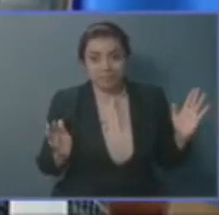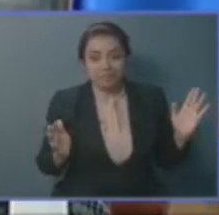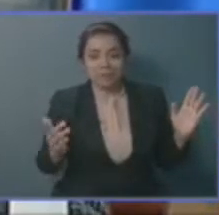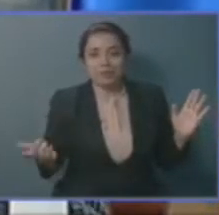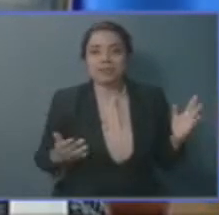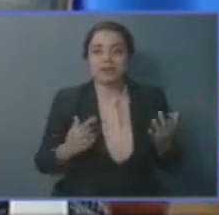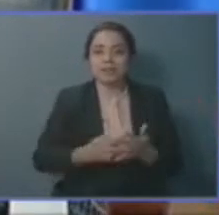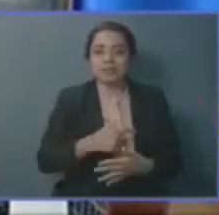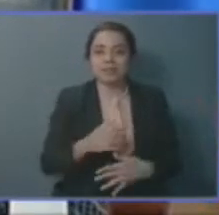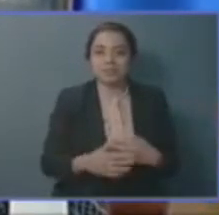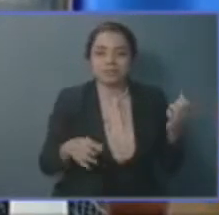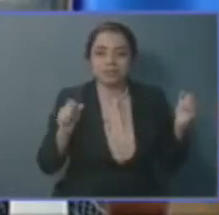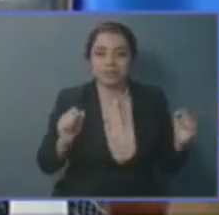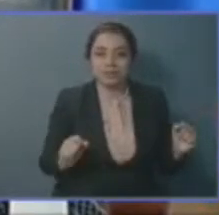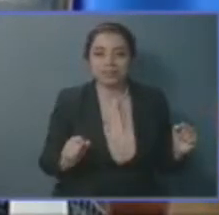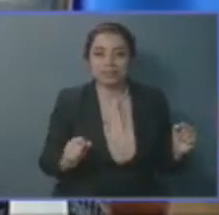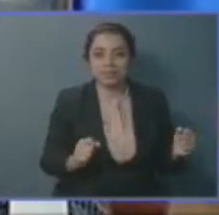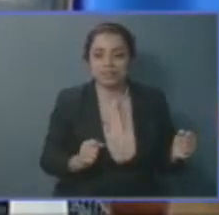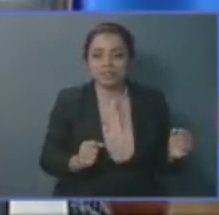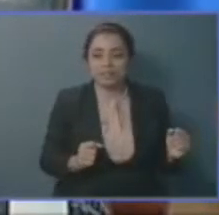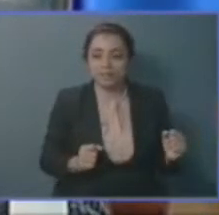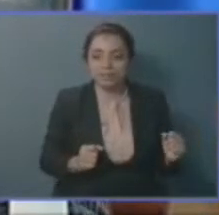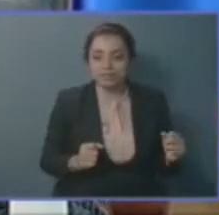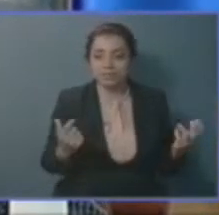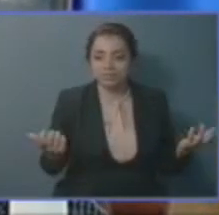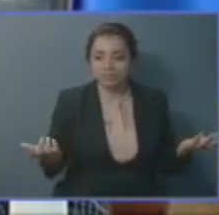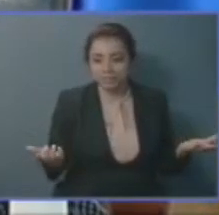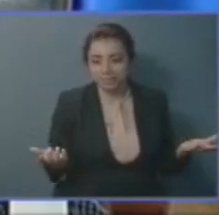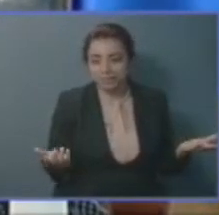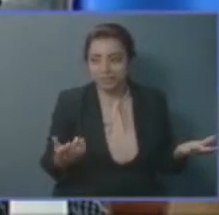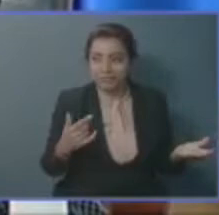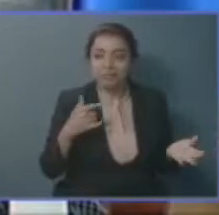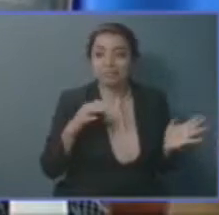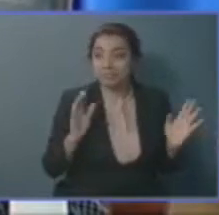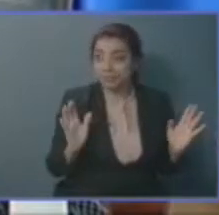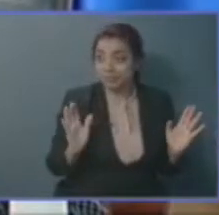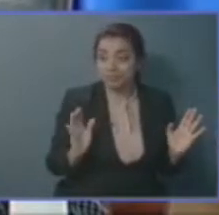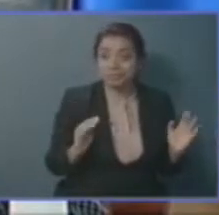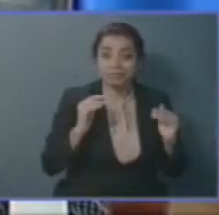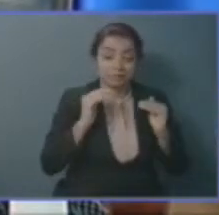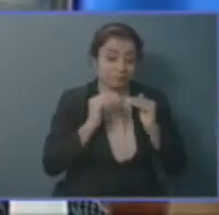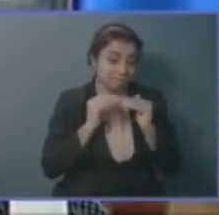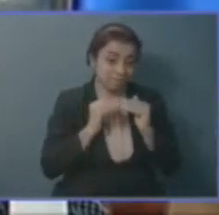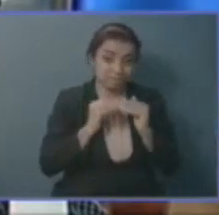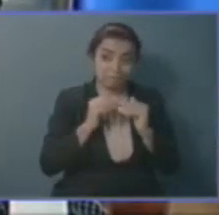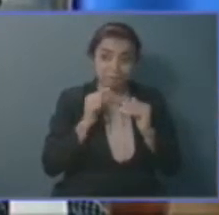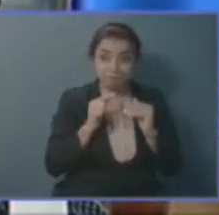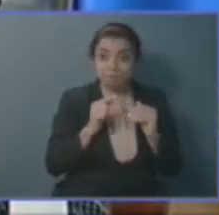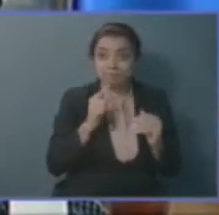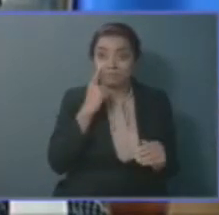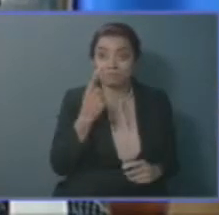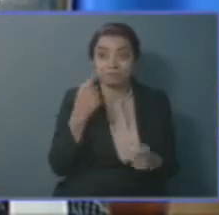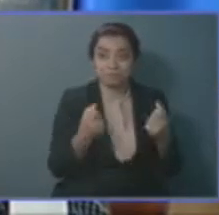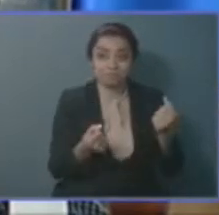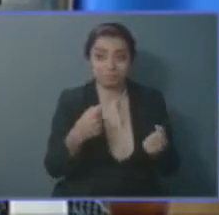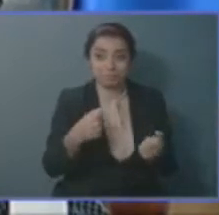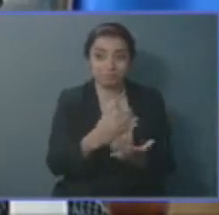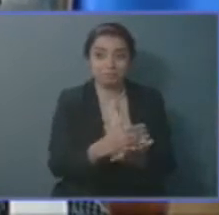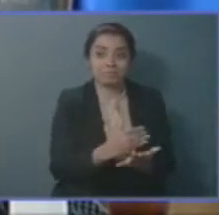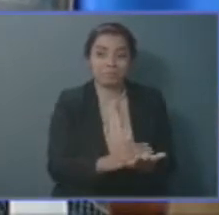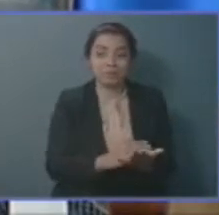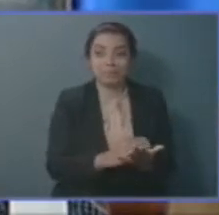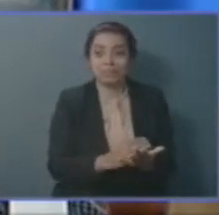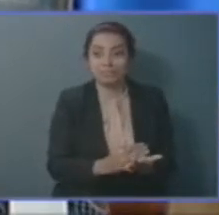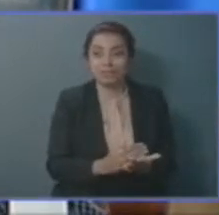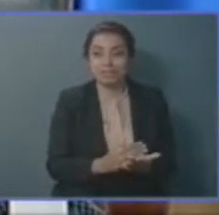en los asilos, nuestros ancianos víctimas, porque como nos lo han reportado, a los motoristas del asilo Sara